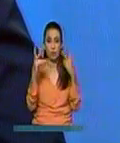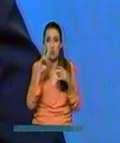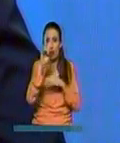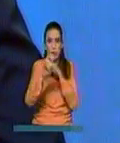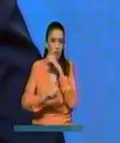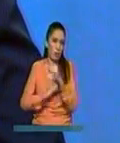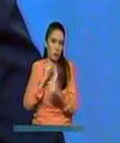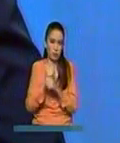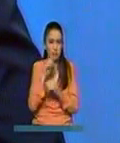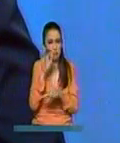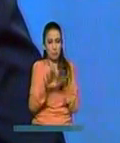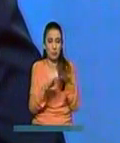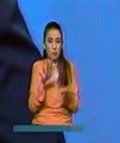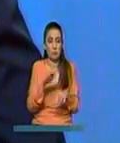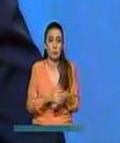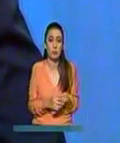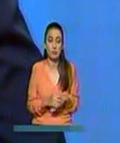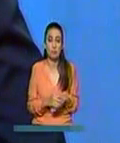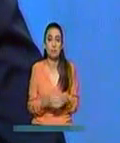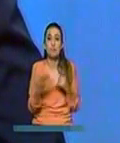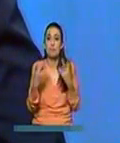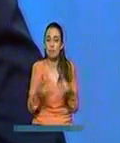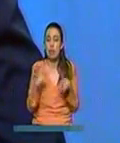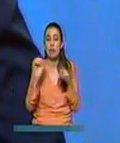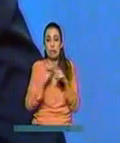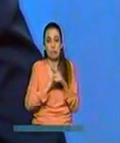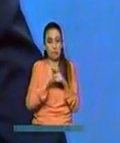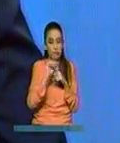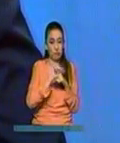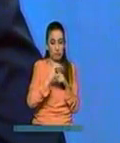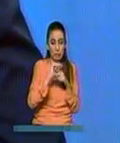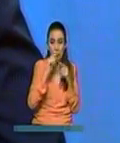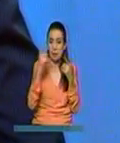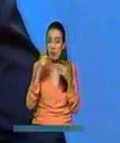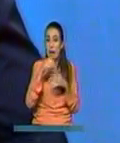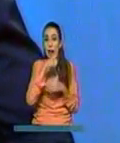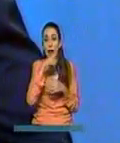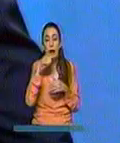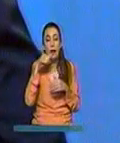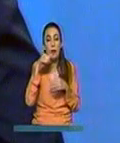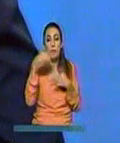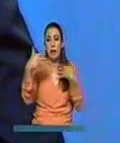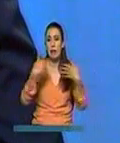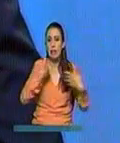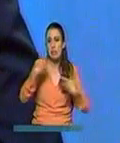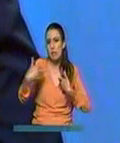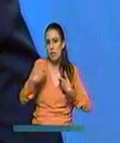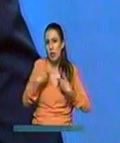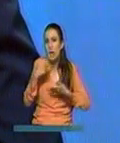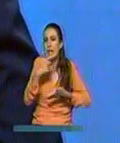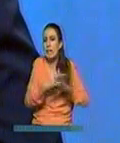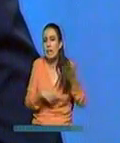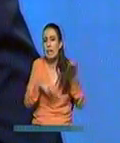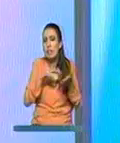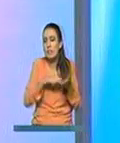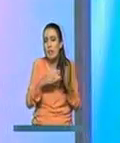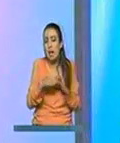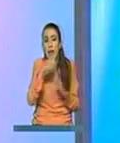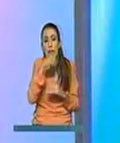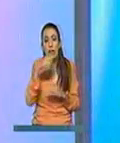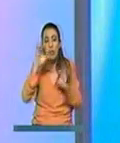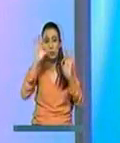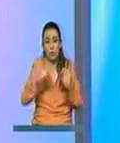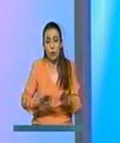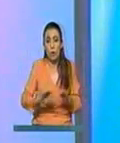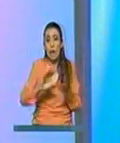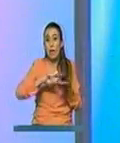2 años, y que aplicaba un ICE diferenciado para la cervecería artesanal, pero en ningún lado decía que es cerveza artesanal. No había una definición. No